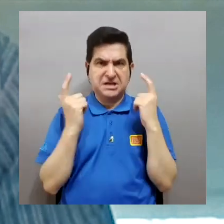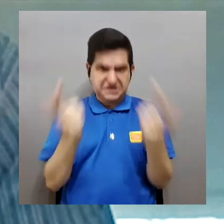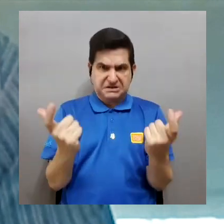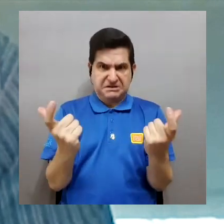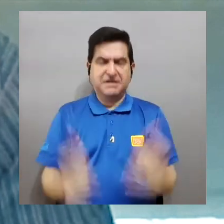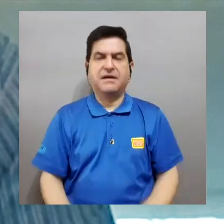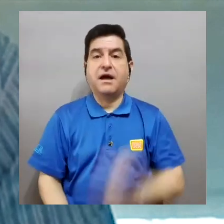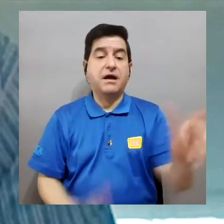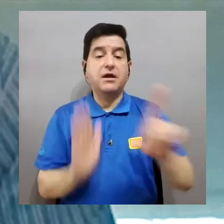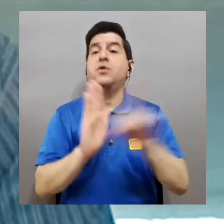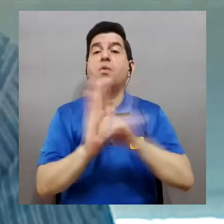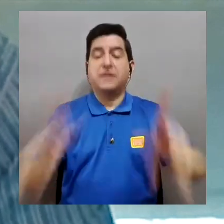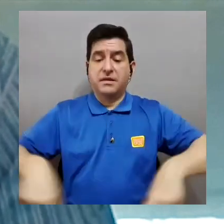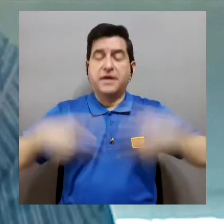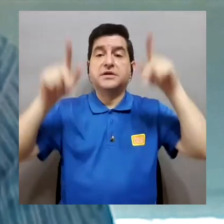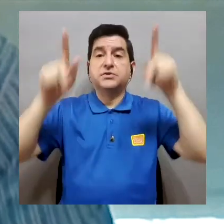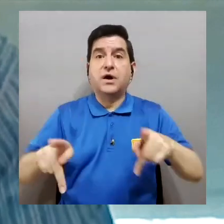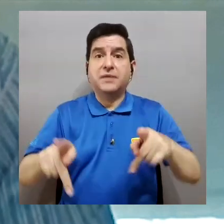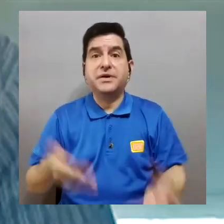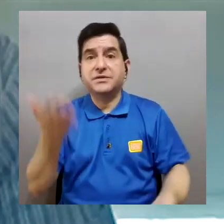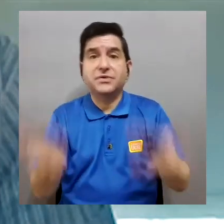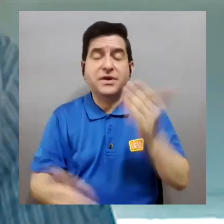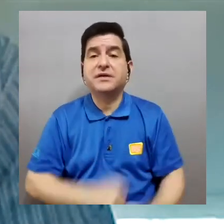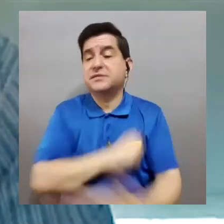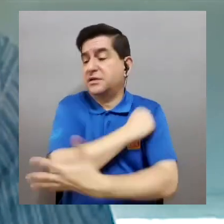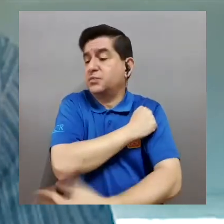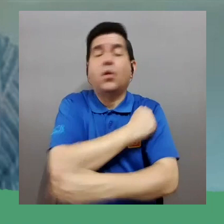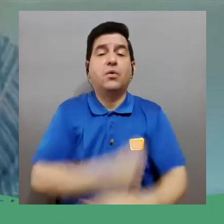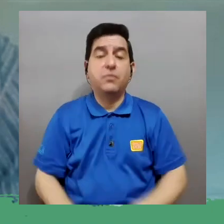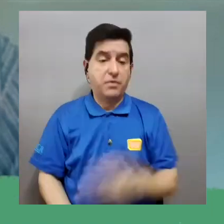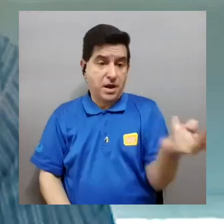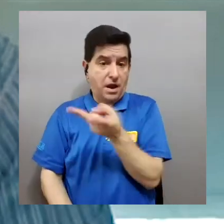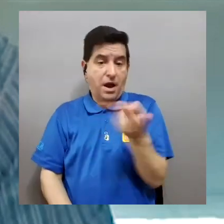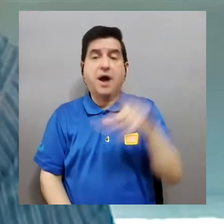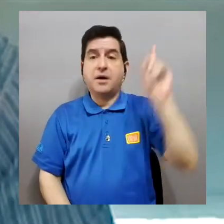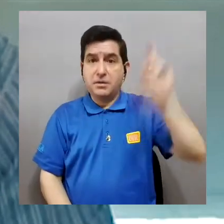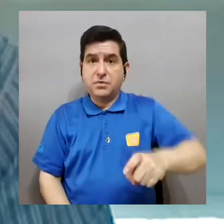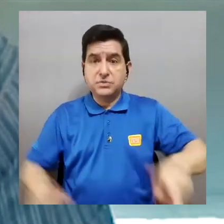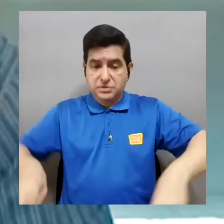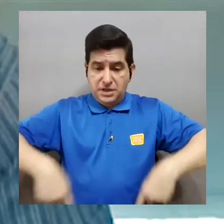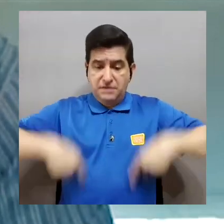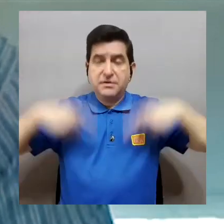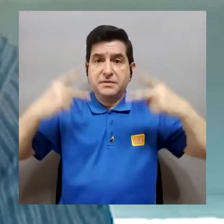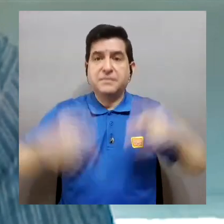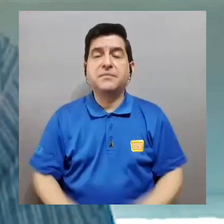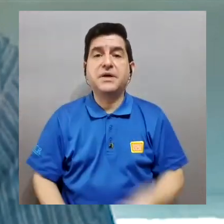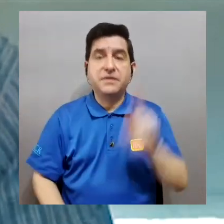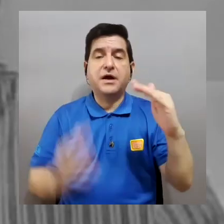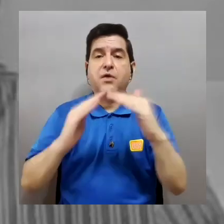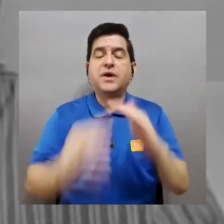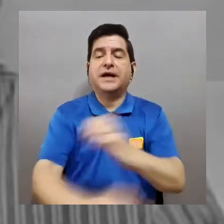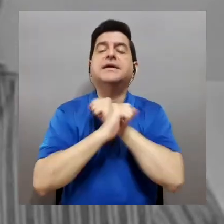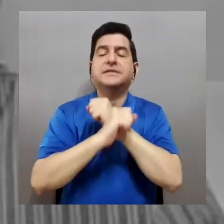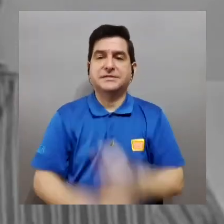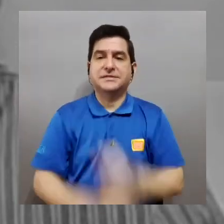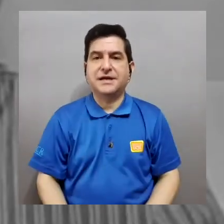dinero, tiene los mismos derechos de vida que una persona pobre, y ambos deben vivir en viviendas que sean seguras. Y en